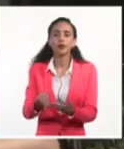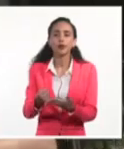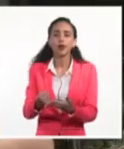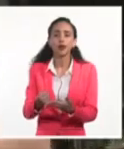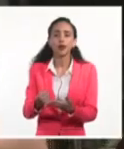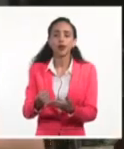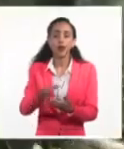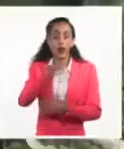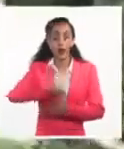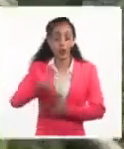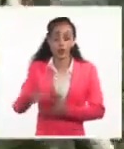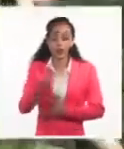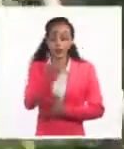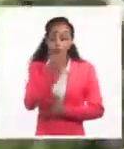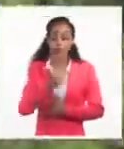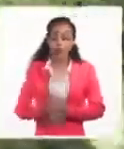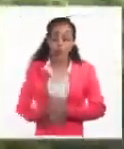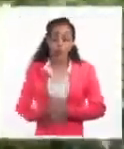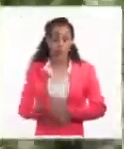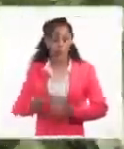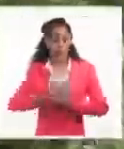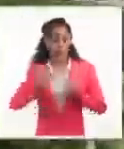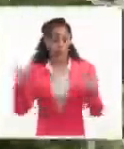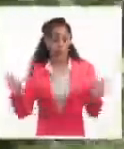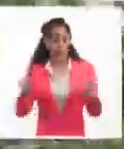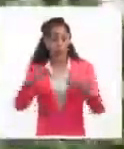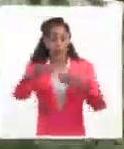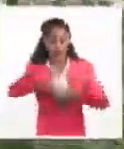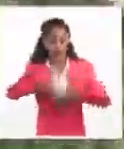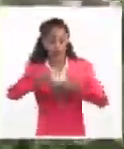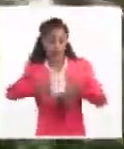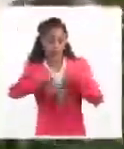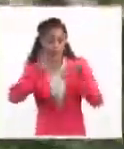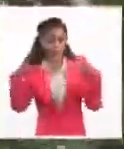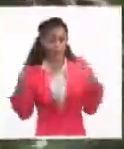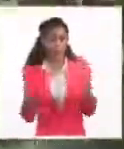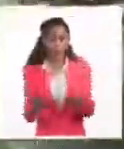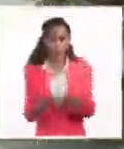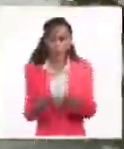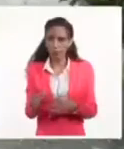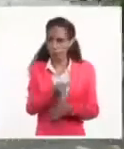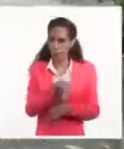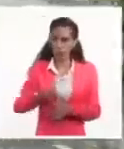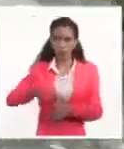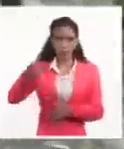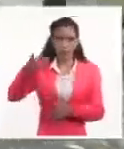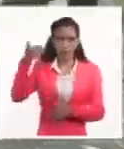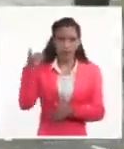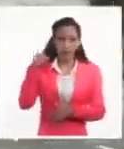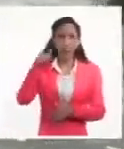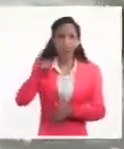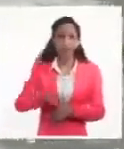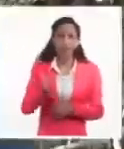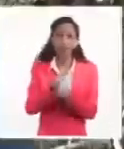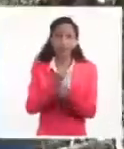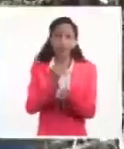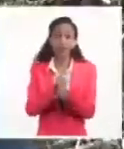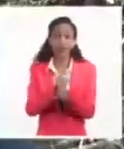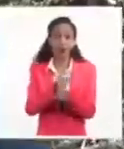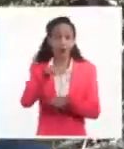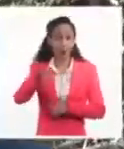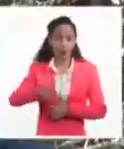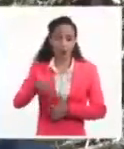a los afectados. Limpiar los viales para que todo vuelva a ser como antes está dentro de las acciones